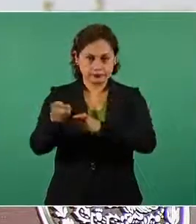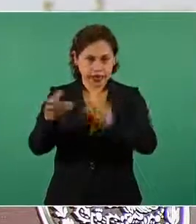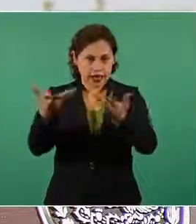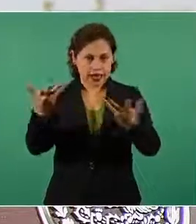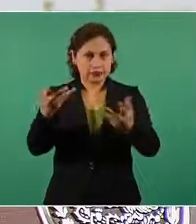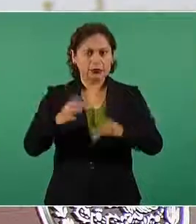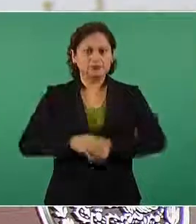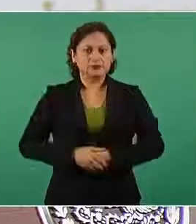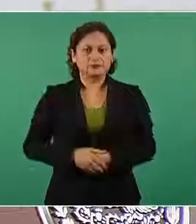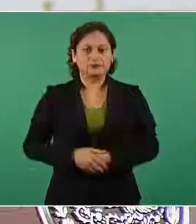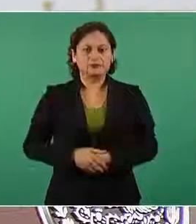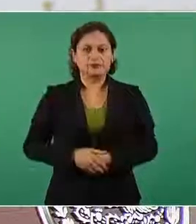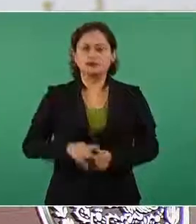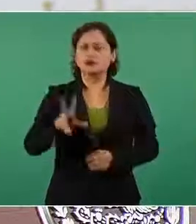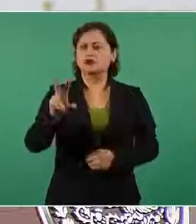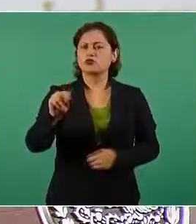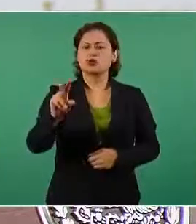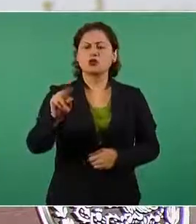No, no es Bombardier.